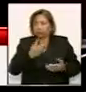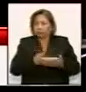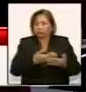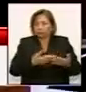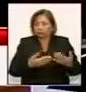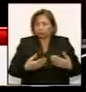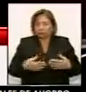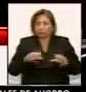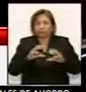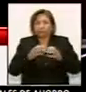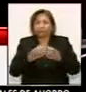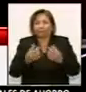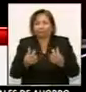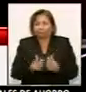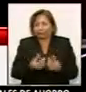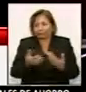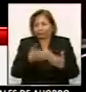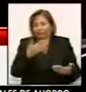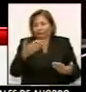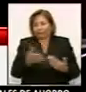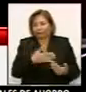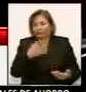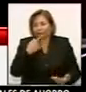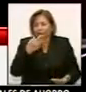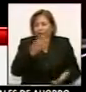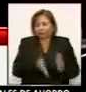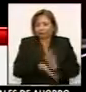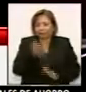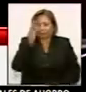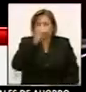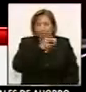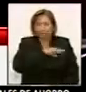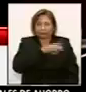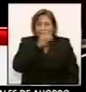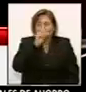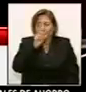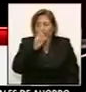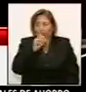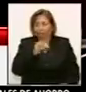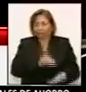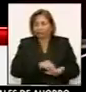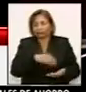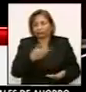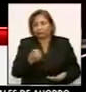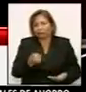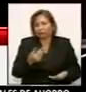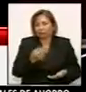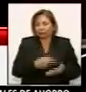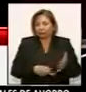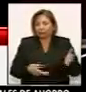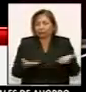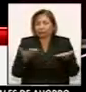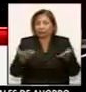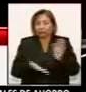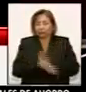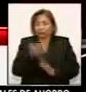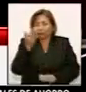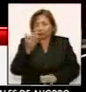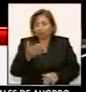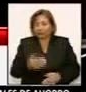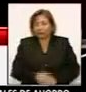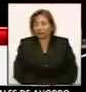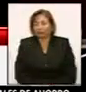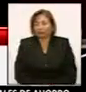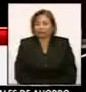defienda porque usted es el quinto de la bancada, así de fácil. Pero en el viaje a Chile solamente hubo un voto, ¿dónde estuvieron los demás, los cuatro restantes? ¿Dónde estuvieron? ¿En